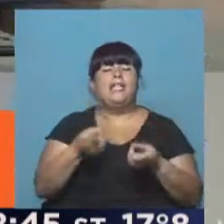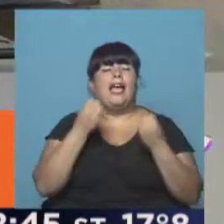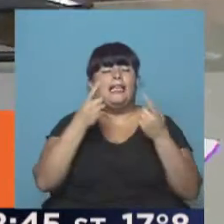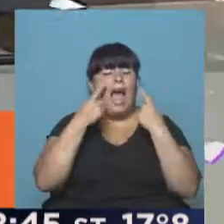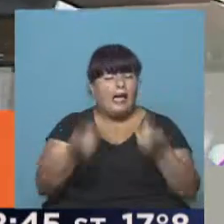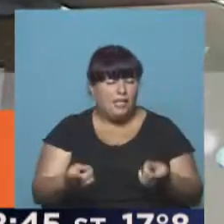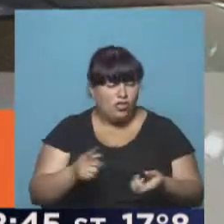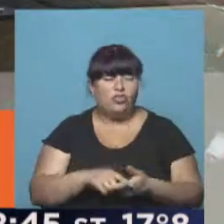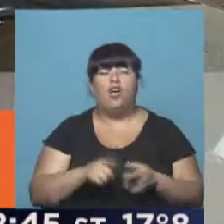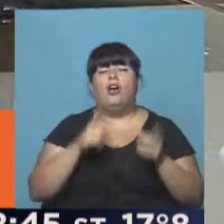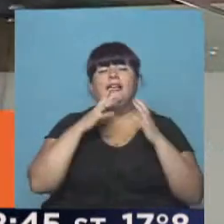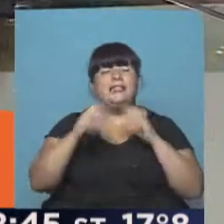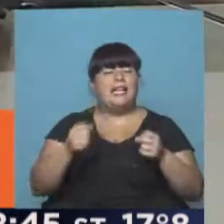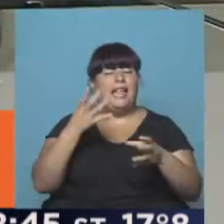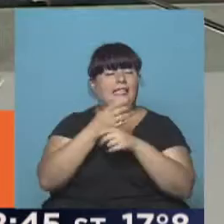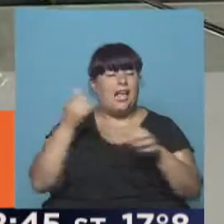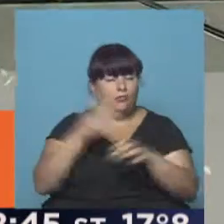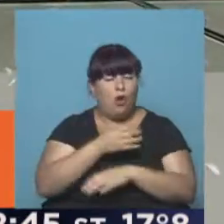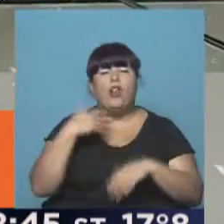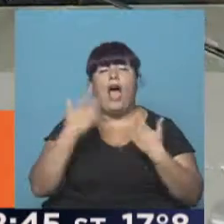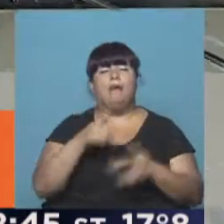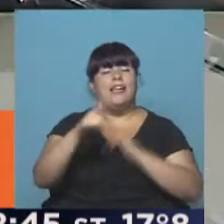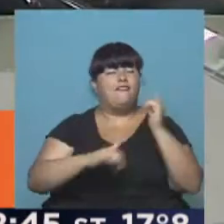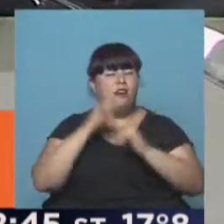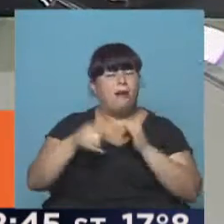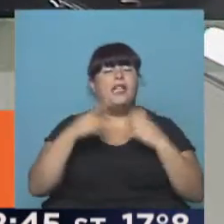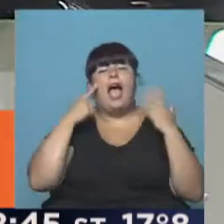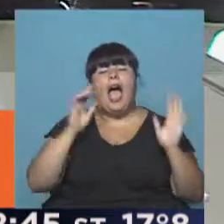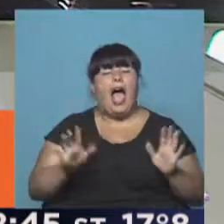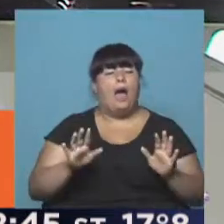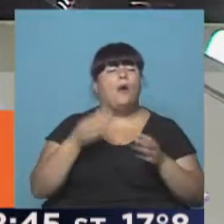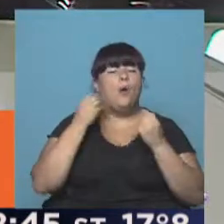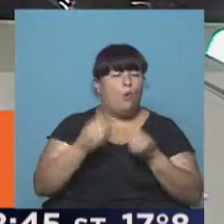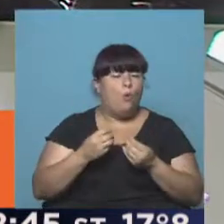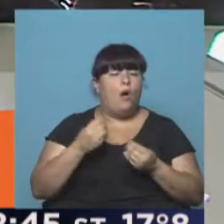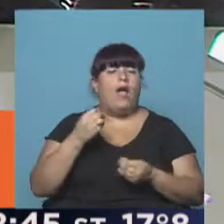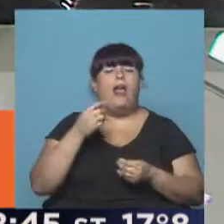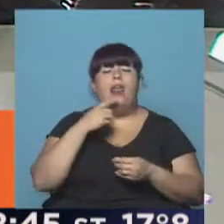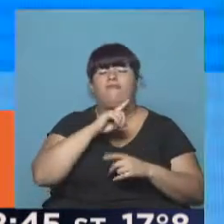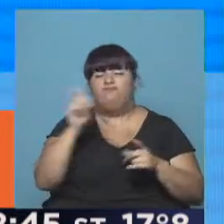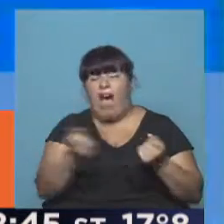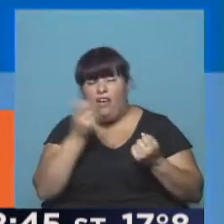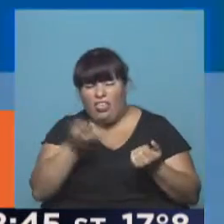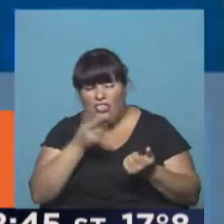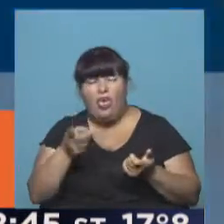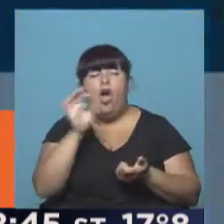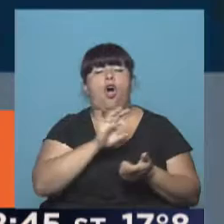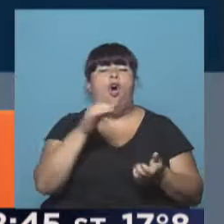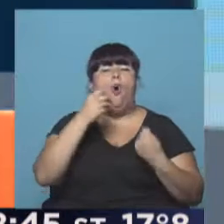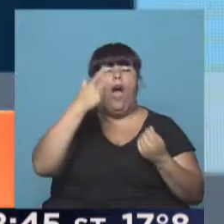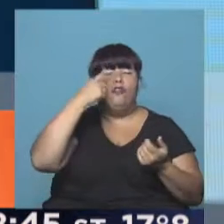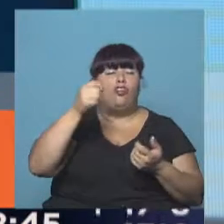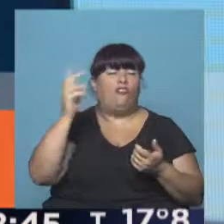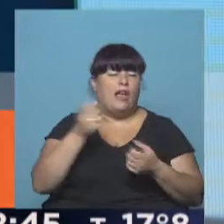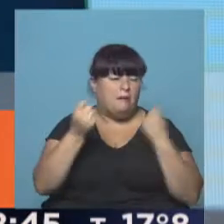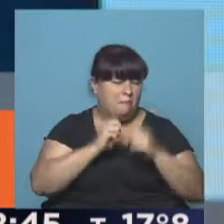servicio y la secretaria de transporte va a usar esa información para ver qué autos no están en condiciones o qué conductores no